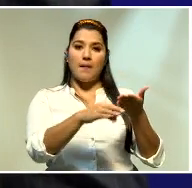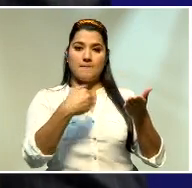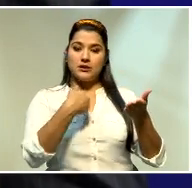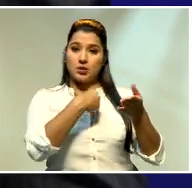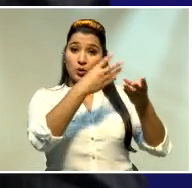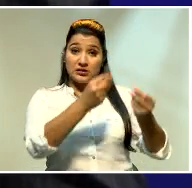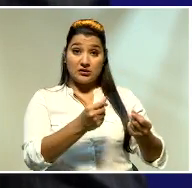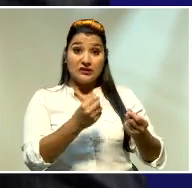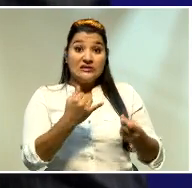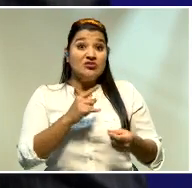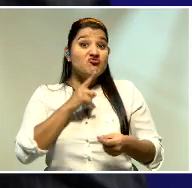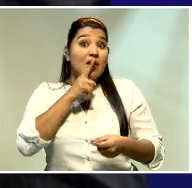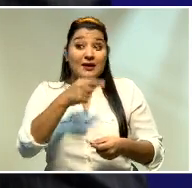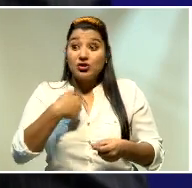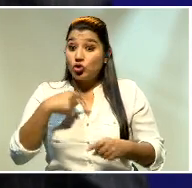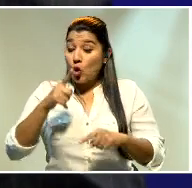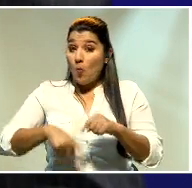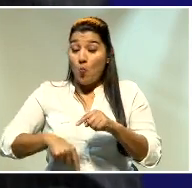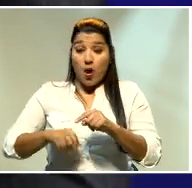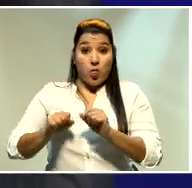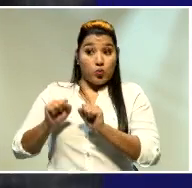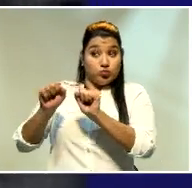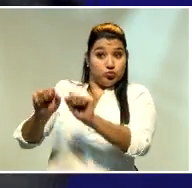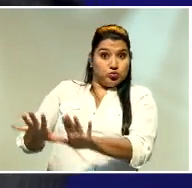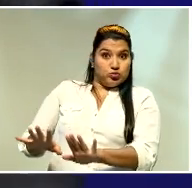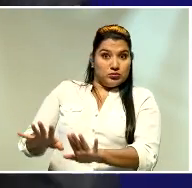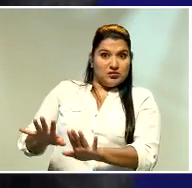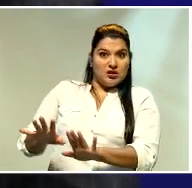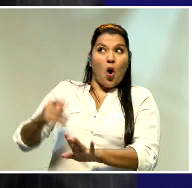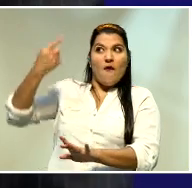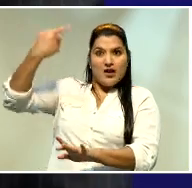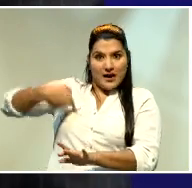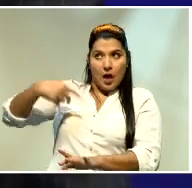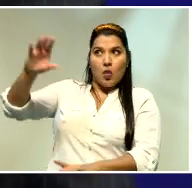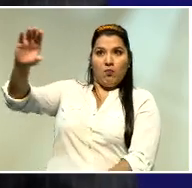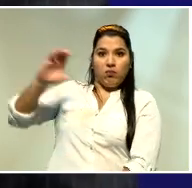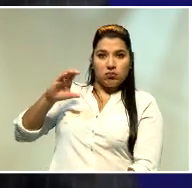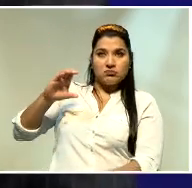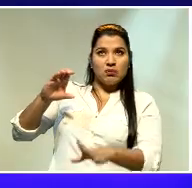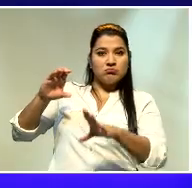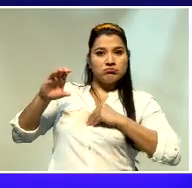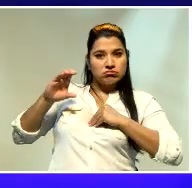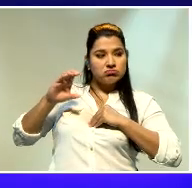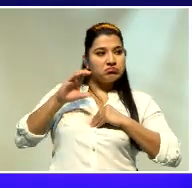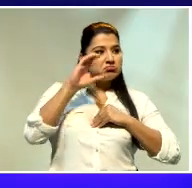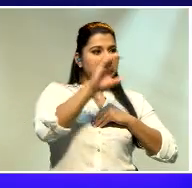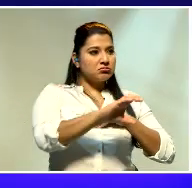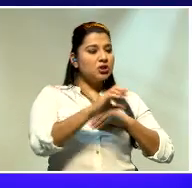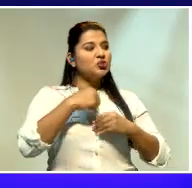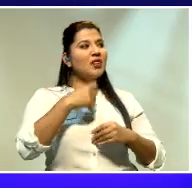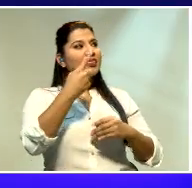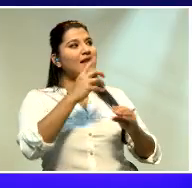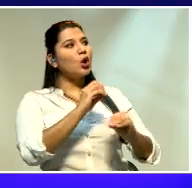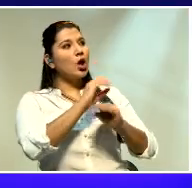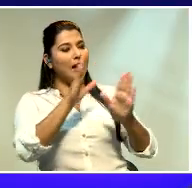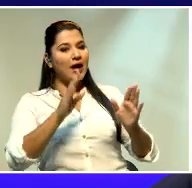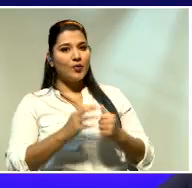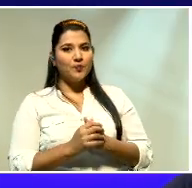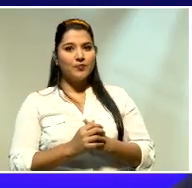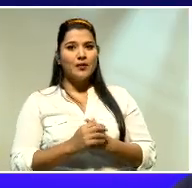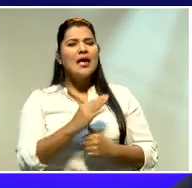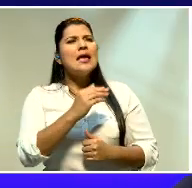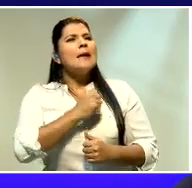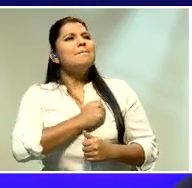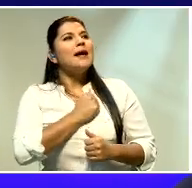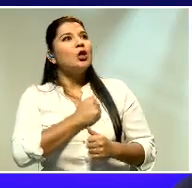irrenunciable que obligado me la dan. Entonces, okay. Queda claro el punto, don Carlos. Vamos, y disculpe